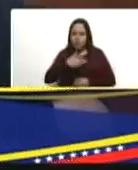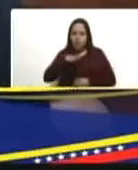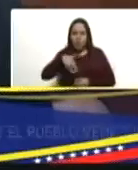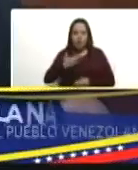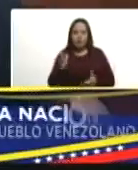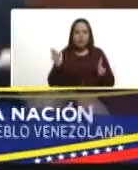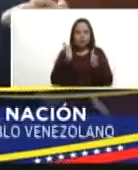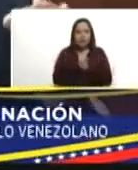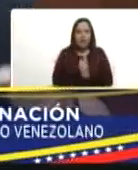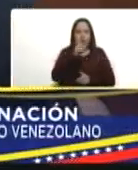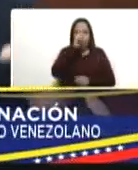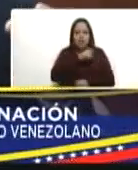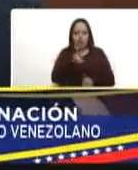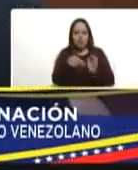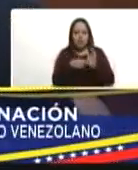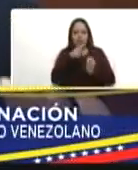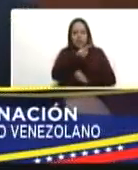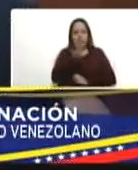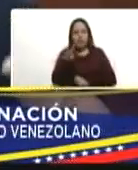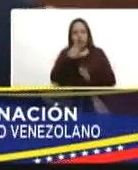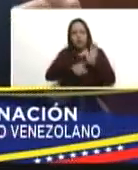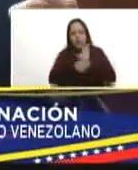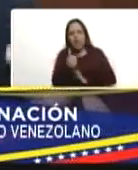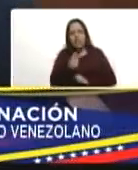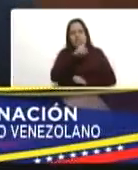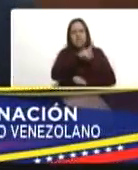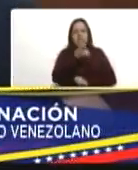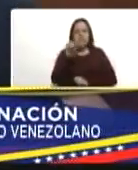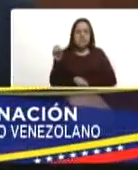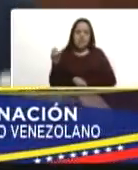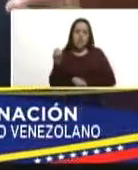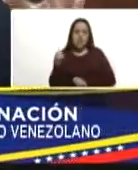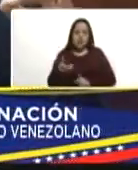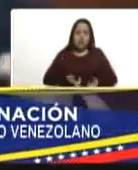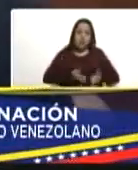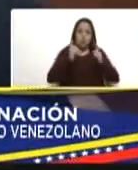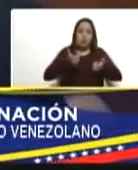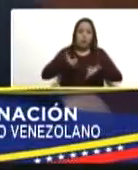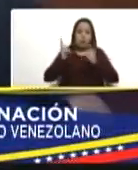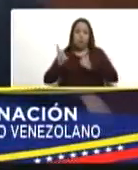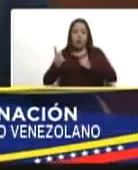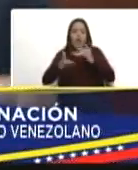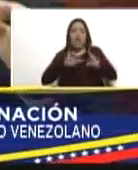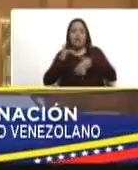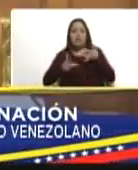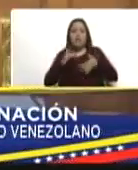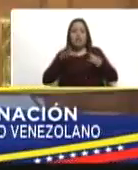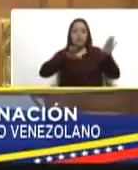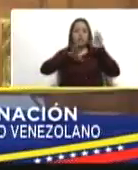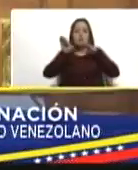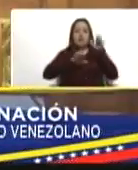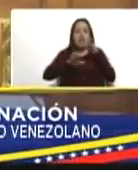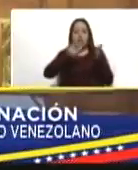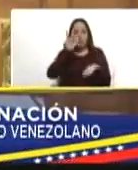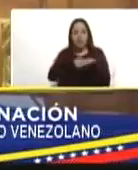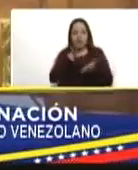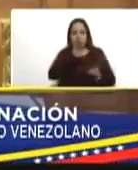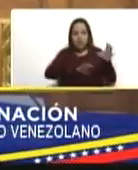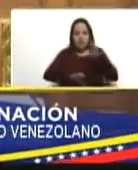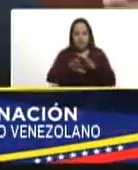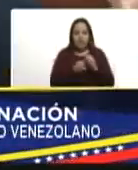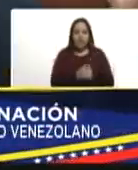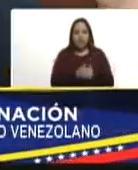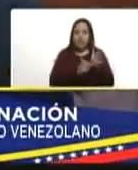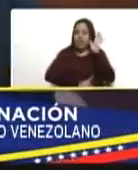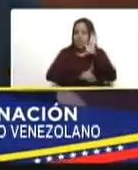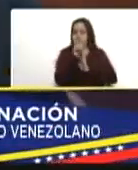en el año 2024 más de 100 Rutas validadas científicamente para el aporte del